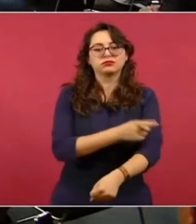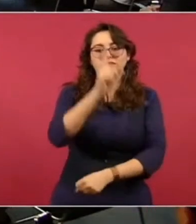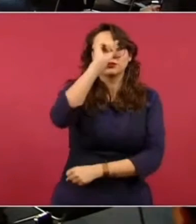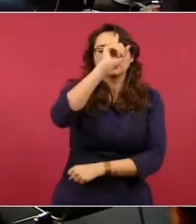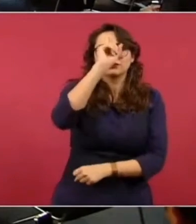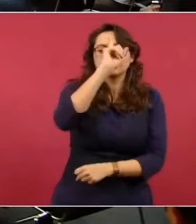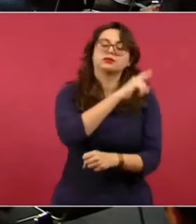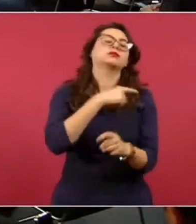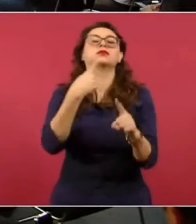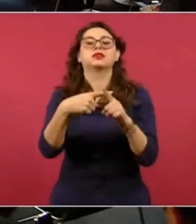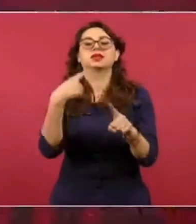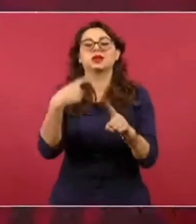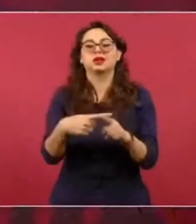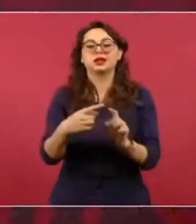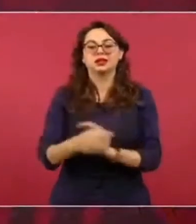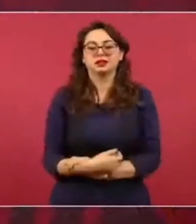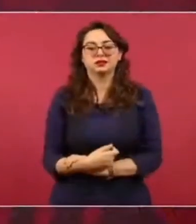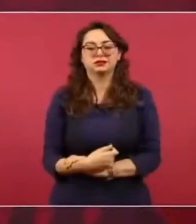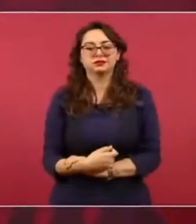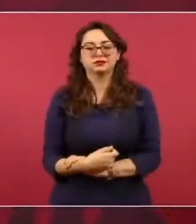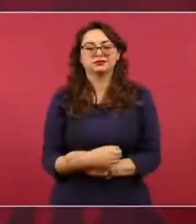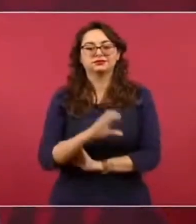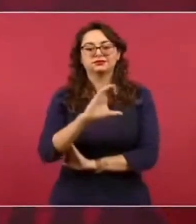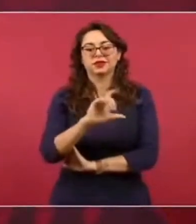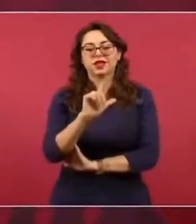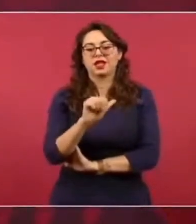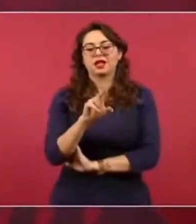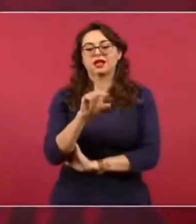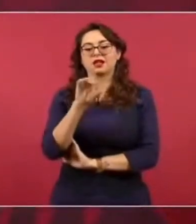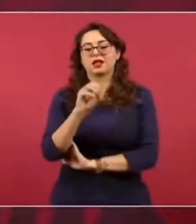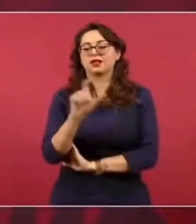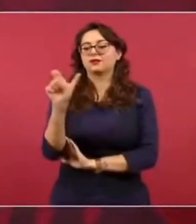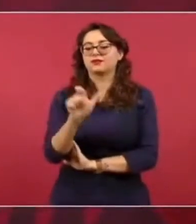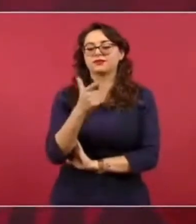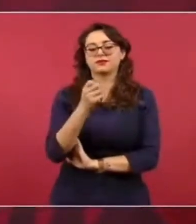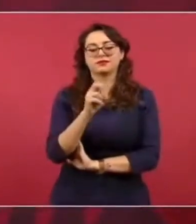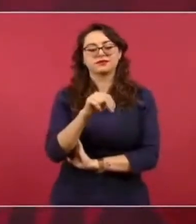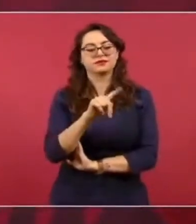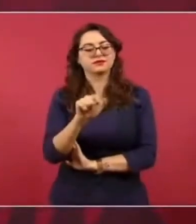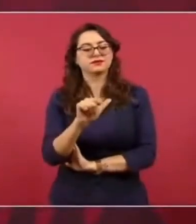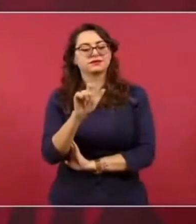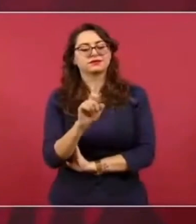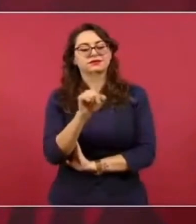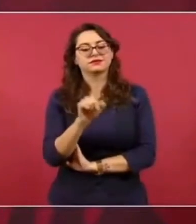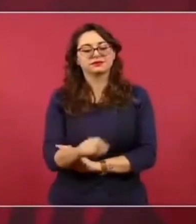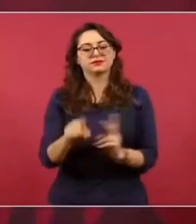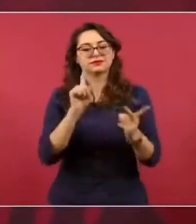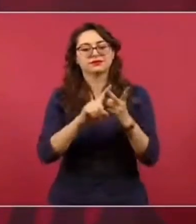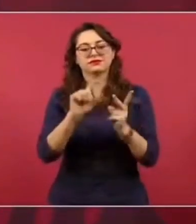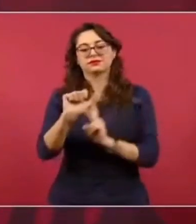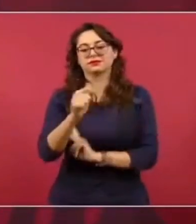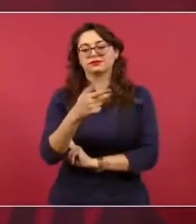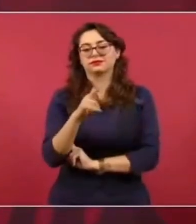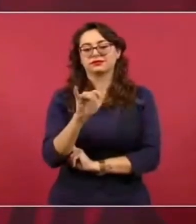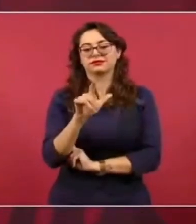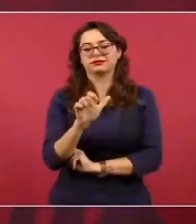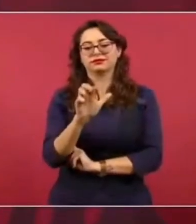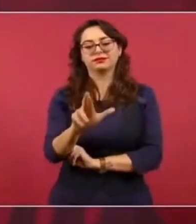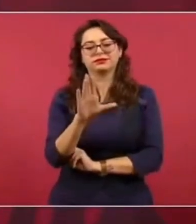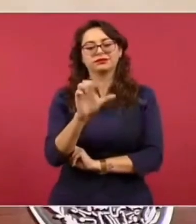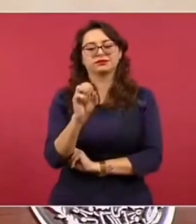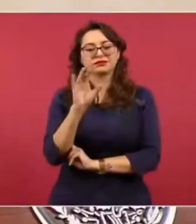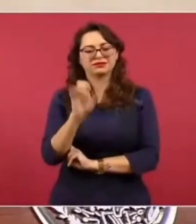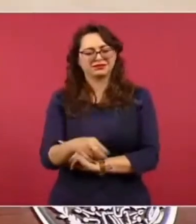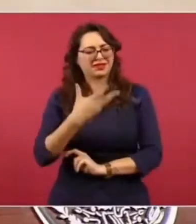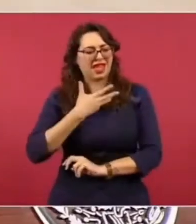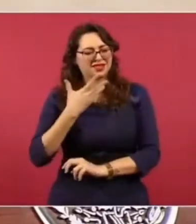Claudio X. González y Aguilar Camín, que les pagaba muy bien. Ya está demostrado eso.